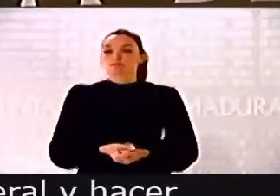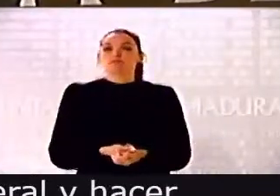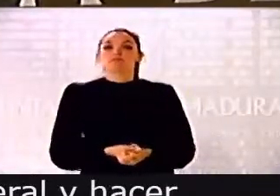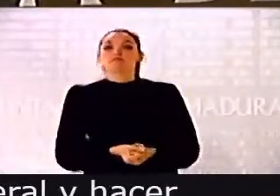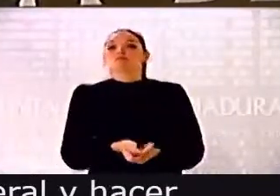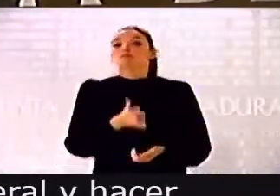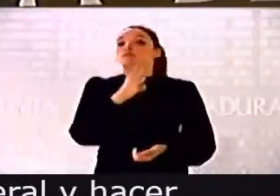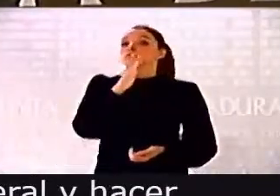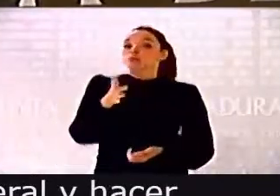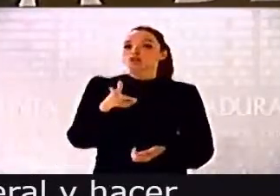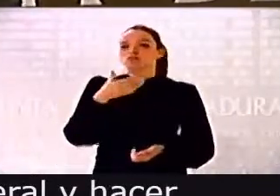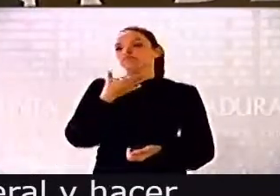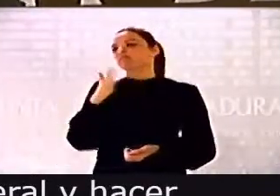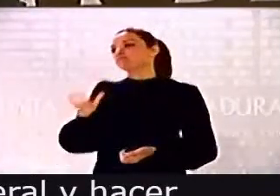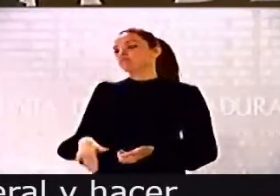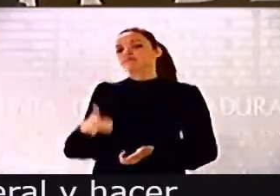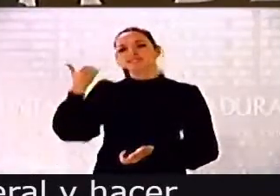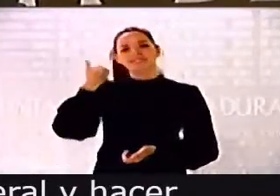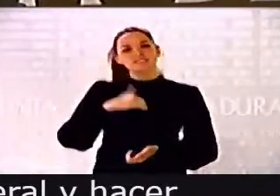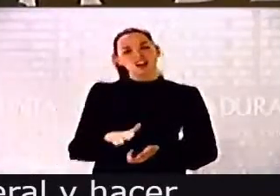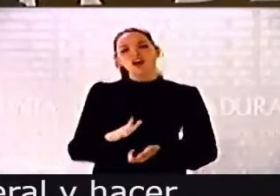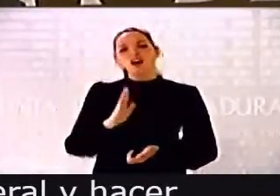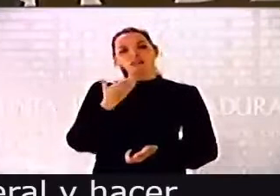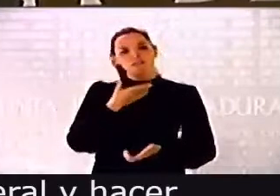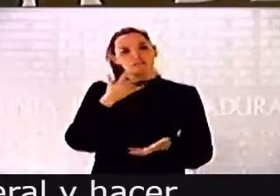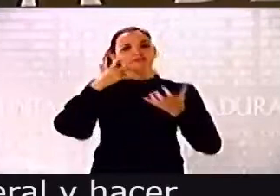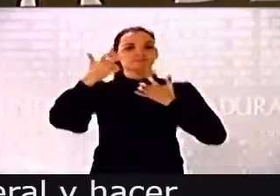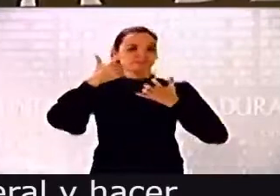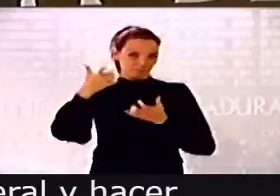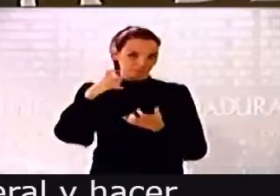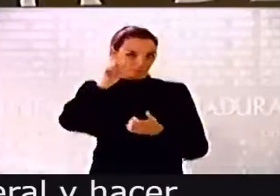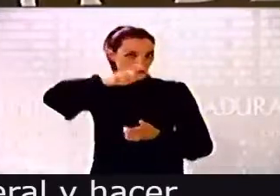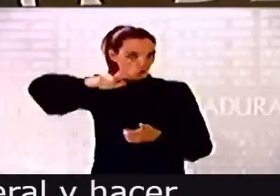porque la fatiga pandémica nos está llegando, nos está afectando